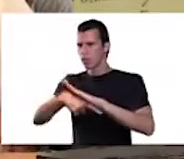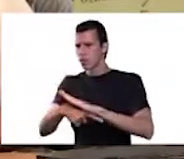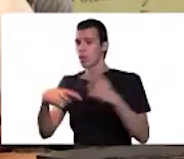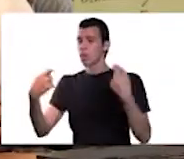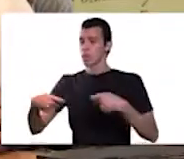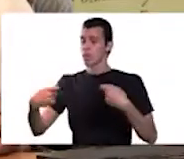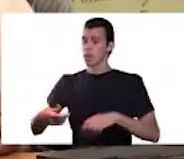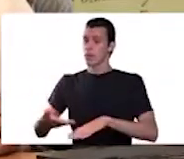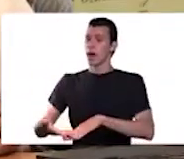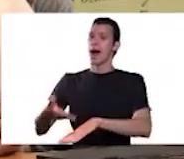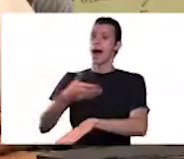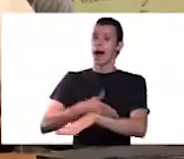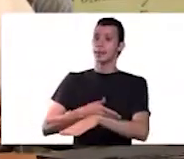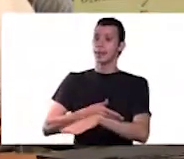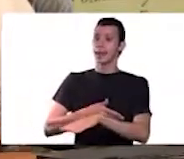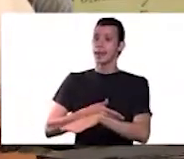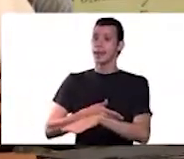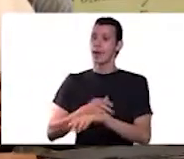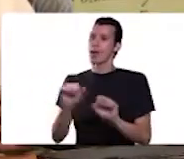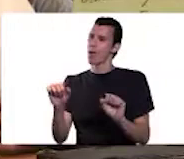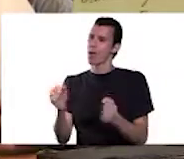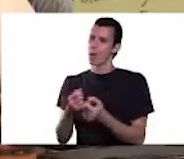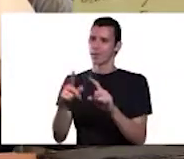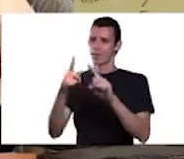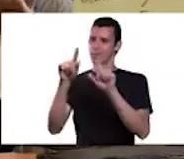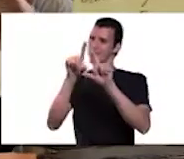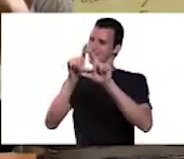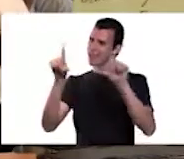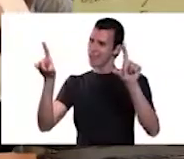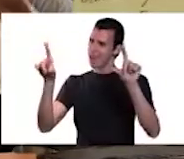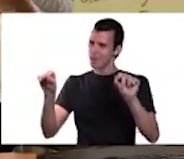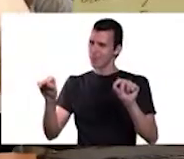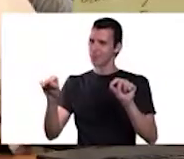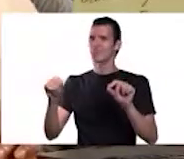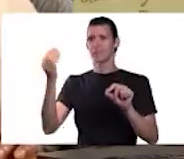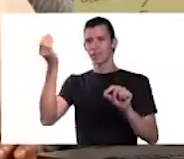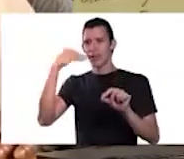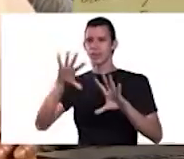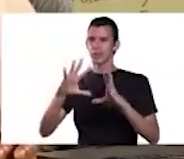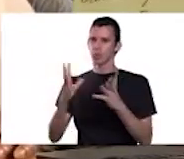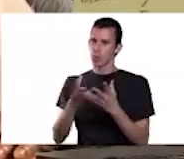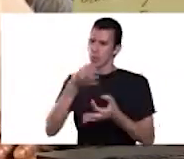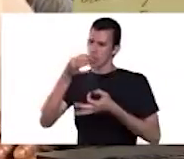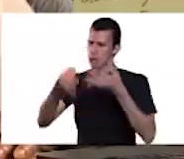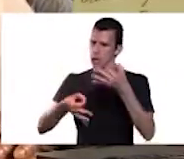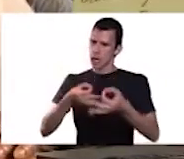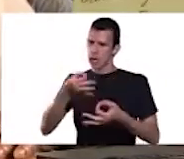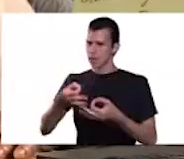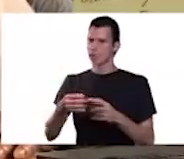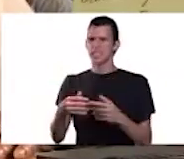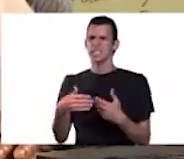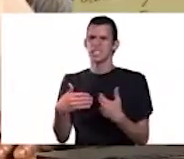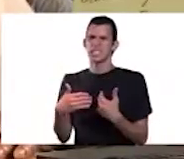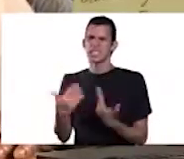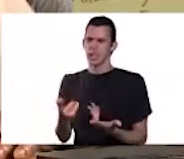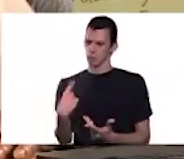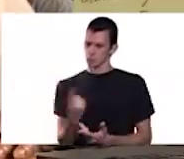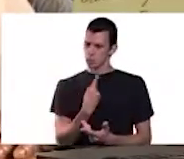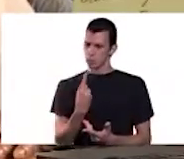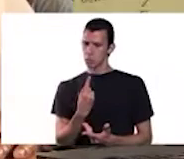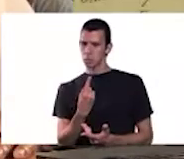para conversar sobre esas leyes, y para estudiar esas leyes, ustedes deben